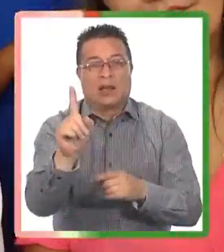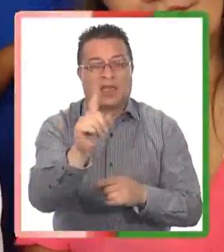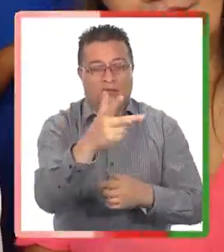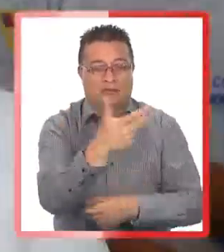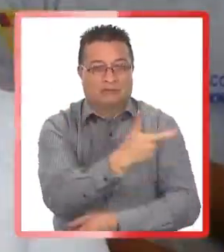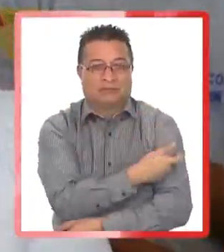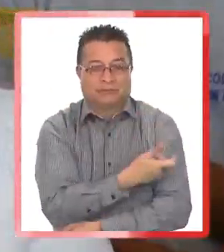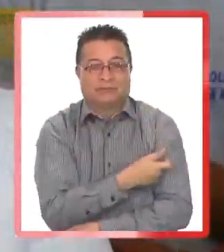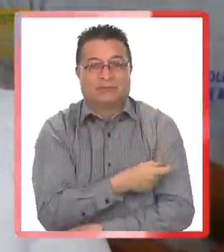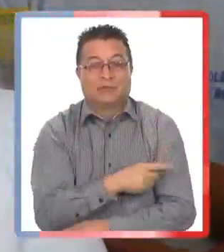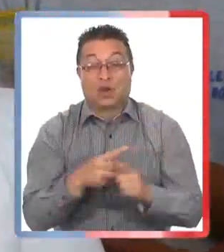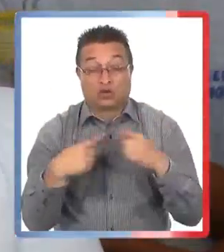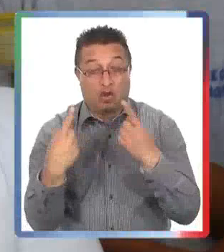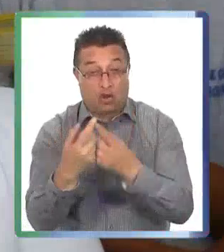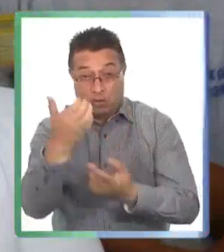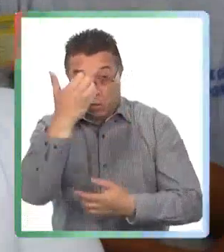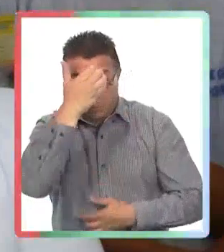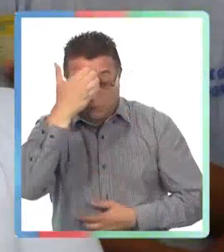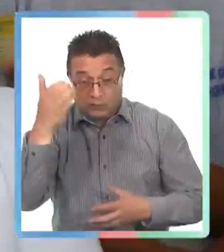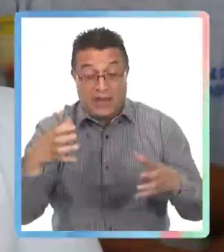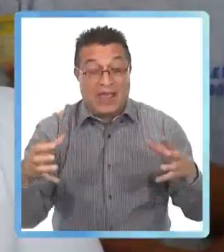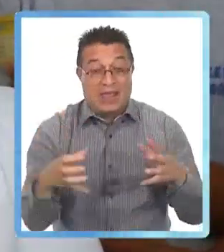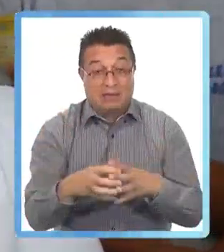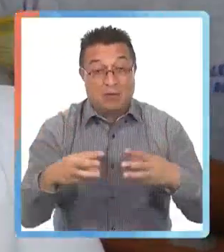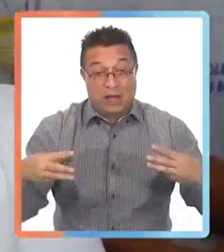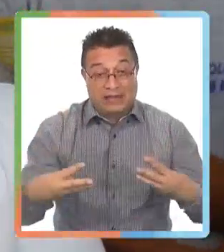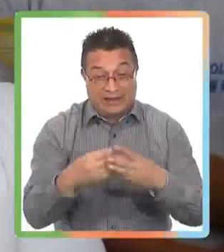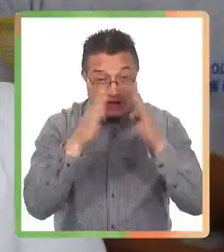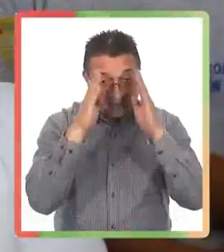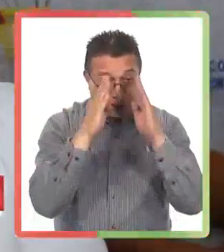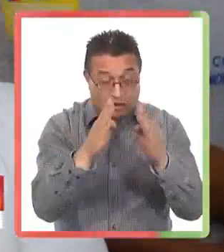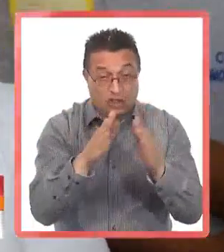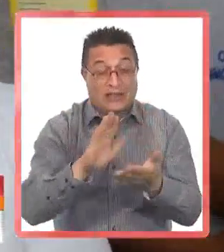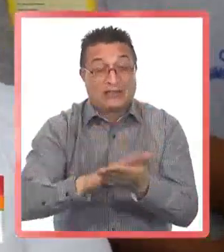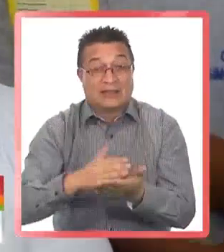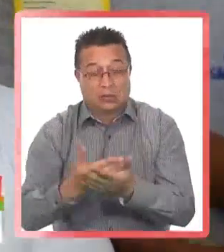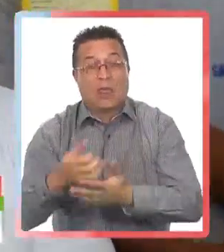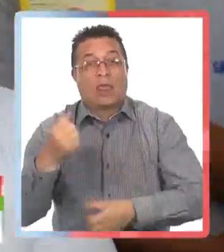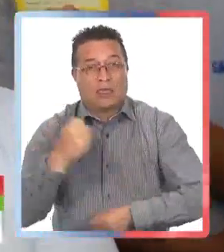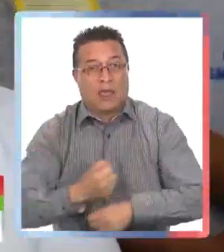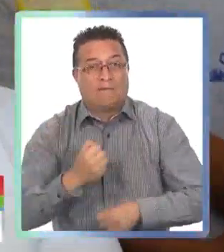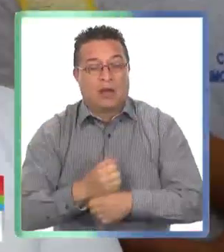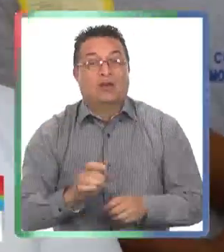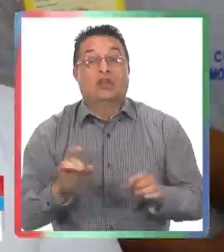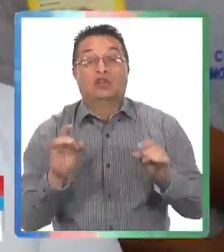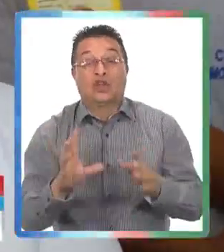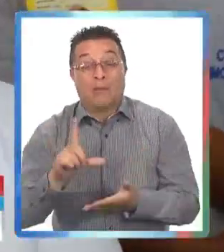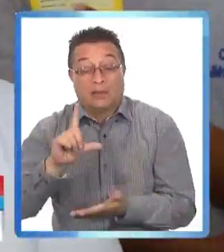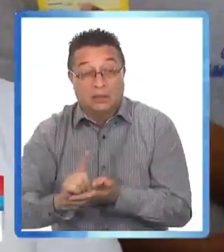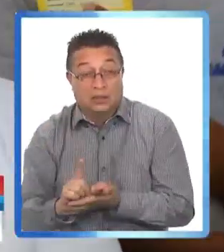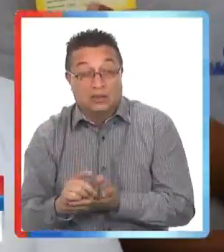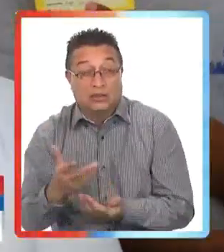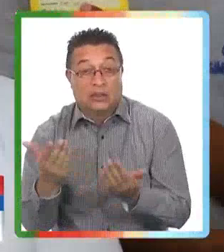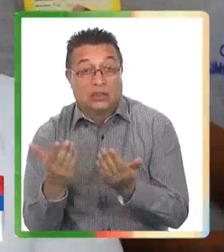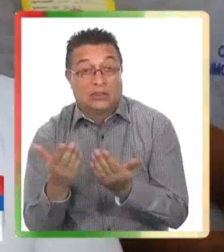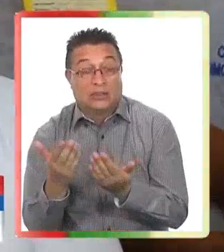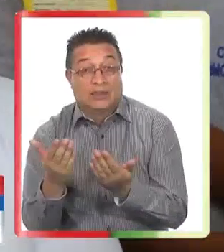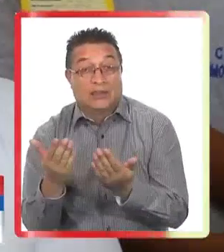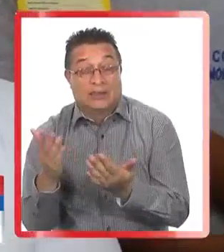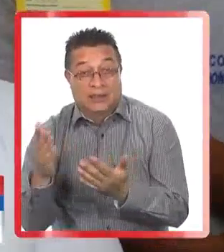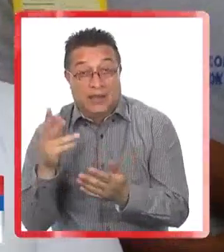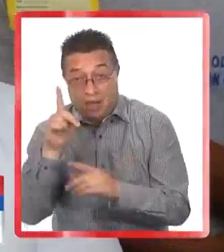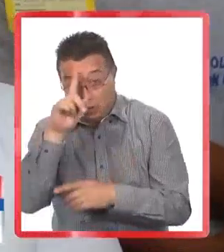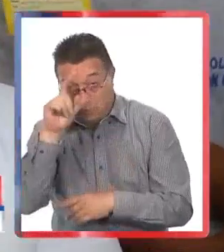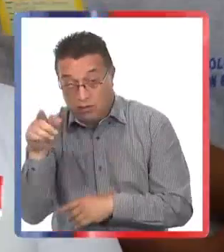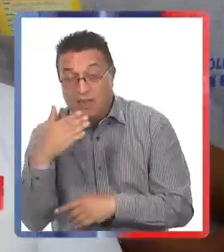cada uno de ustedes. Todo el despliegue de los profesionales y los equipos de la red de atención primaria de salud están trabajando no solo en los recintos asistenciales, sino que